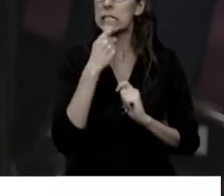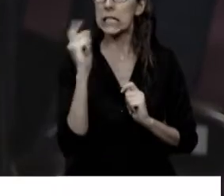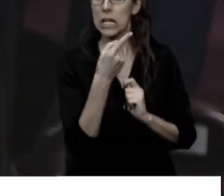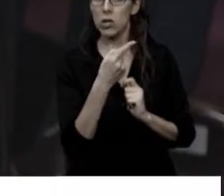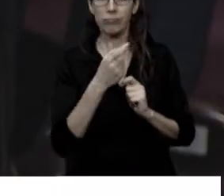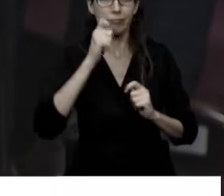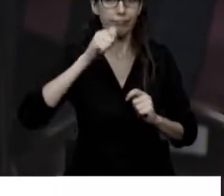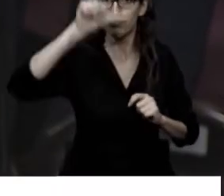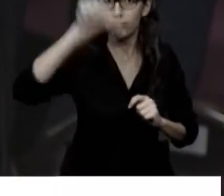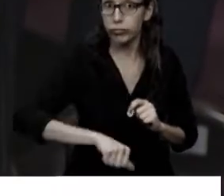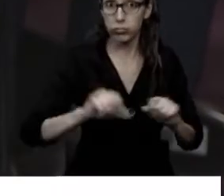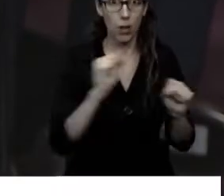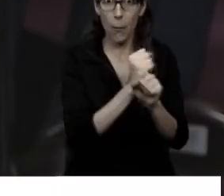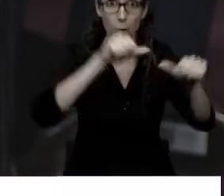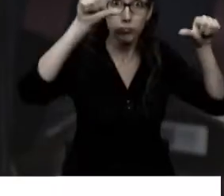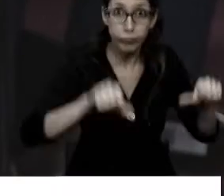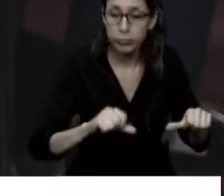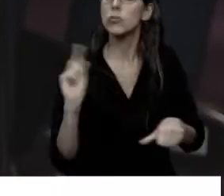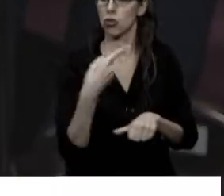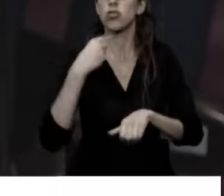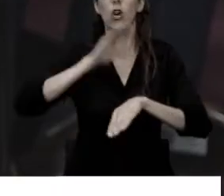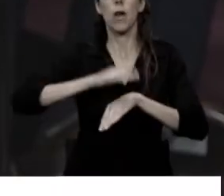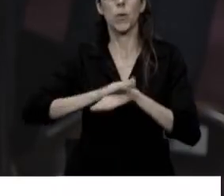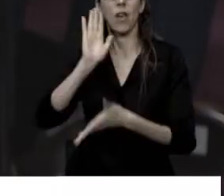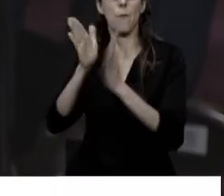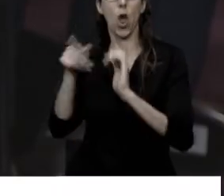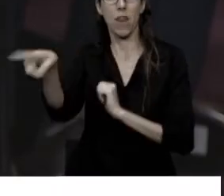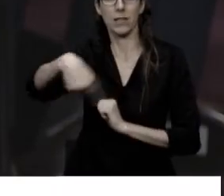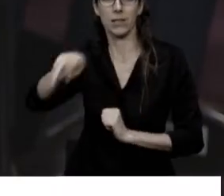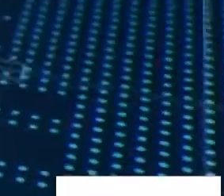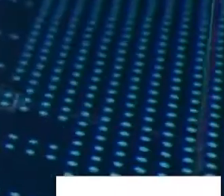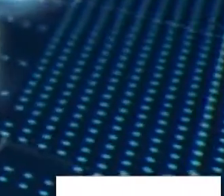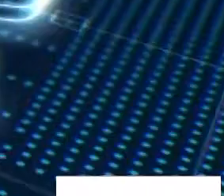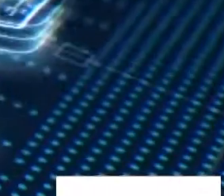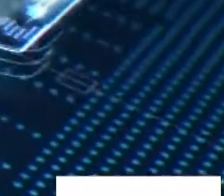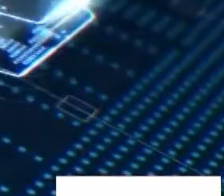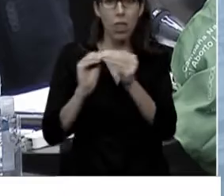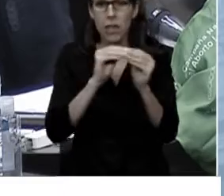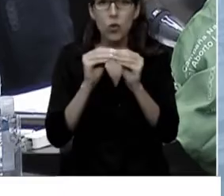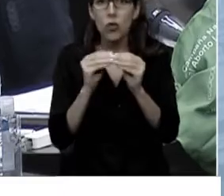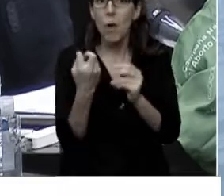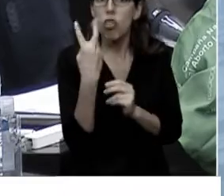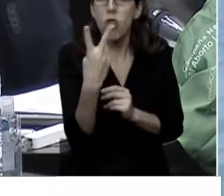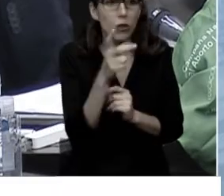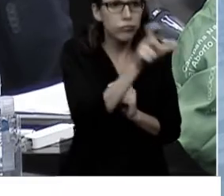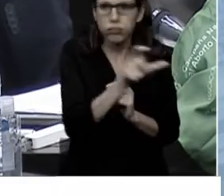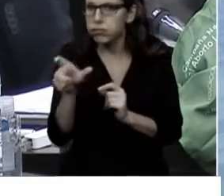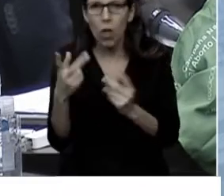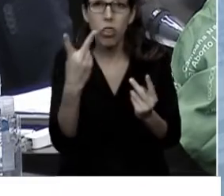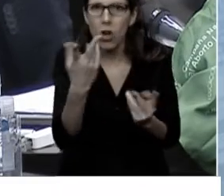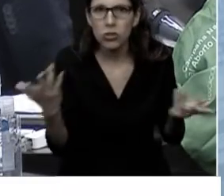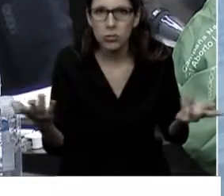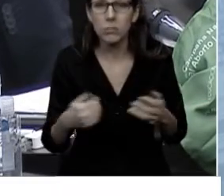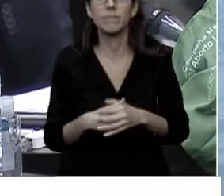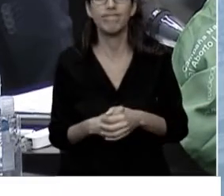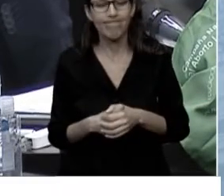también vamos a ejercer violencia institucional sobre las mujeres. Ahora, para